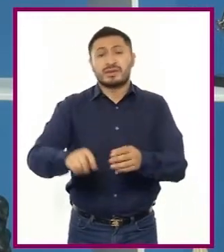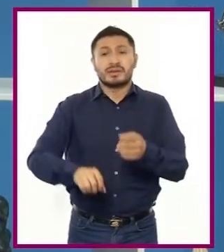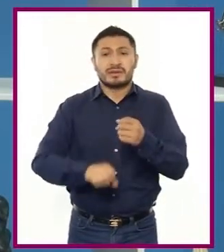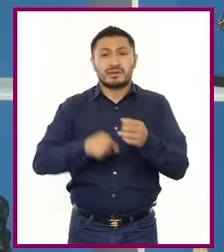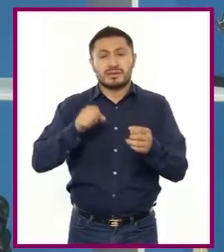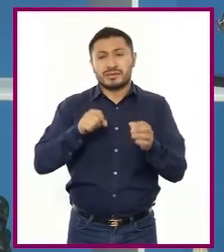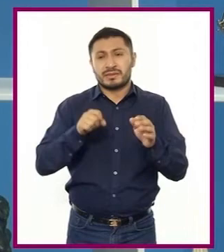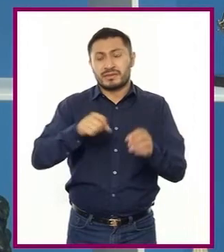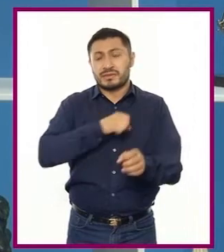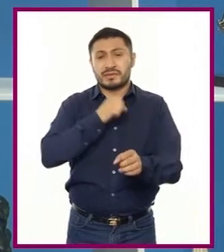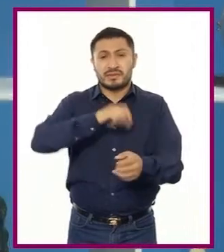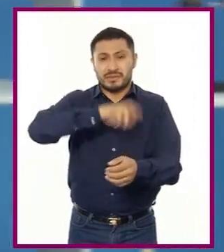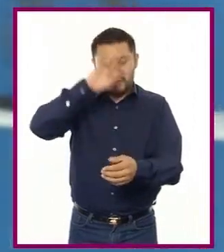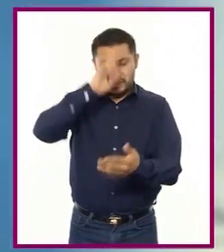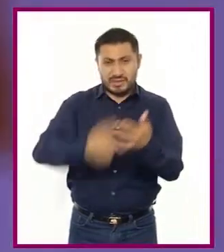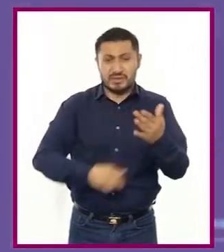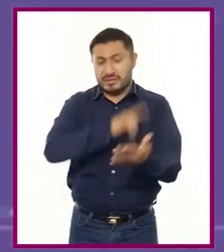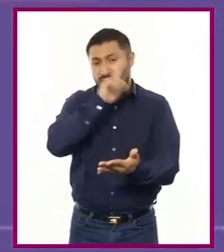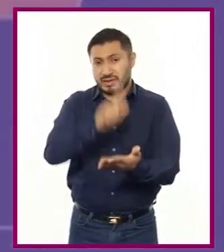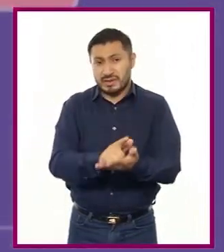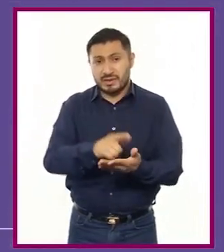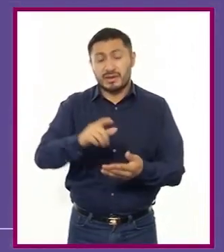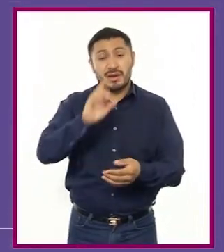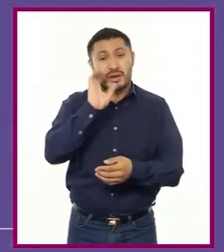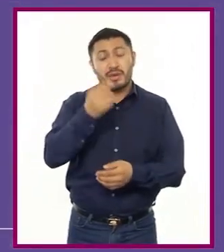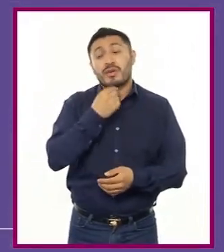la infancia y adolescencia.